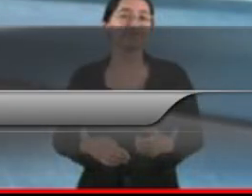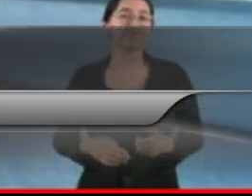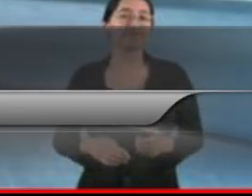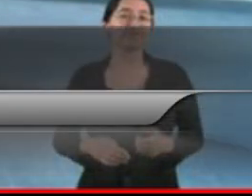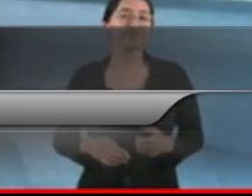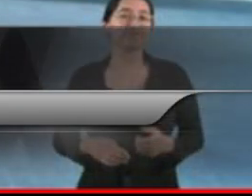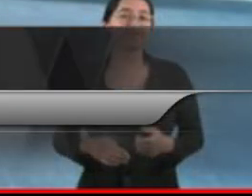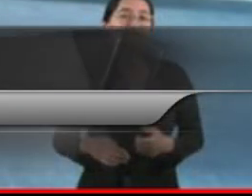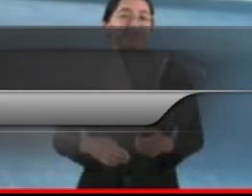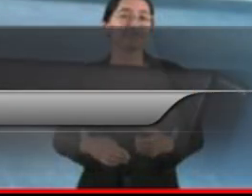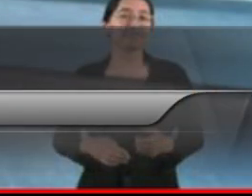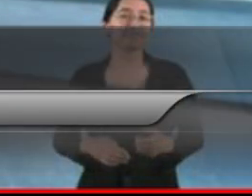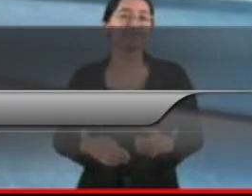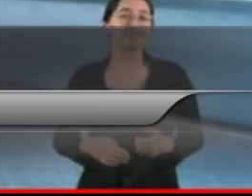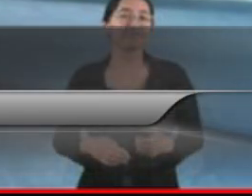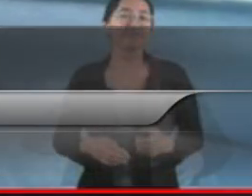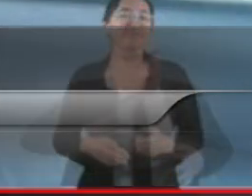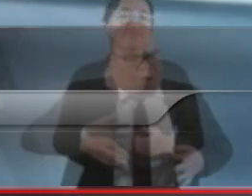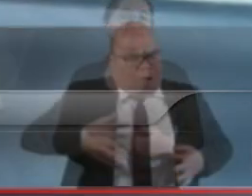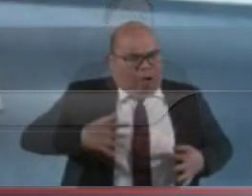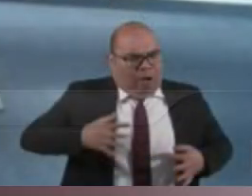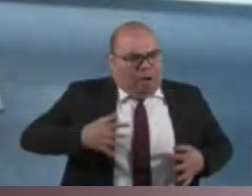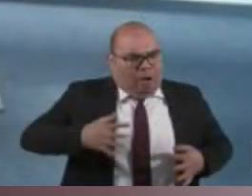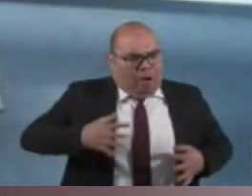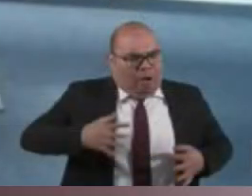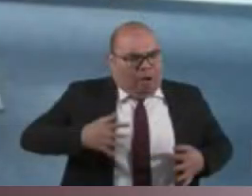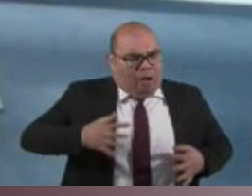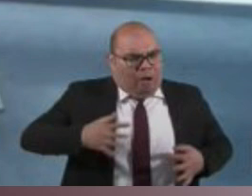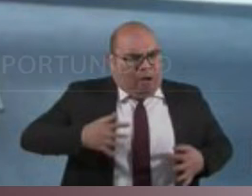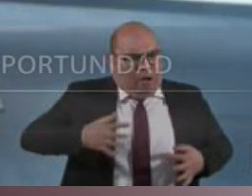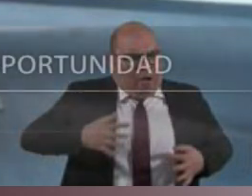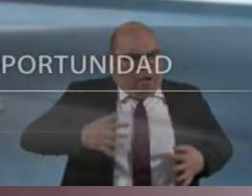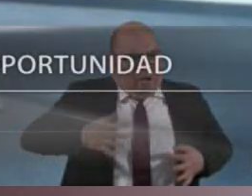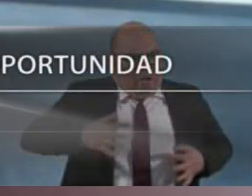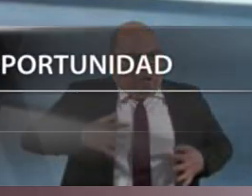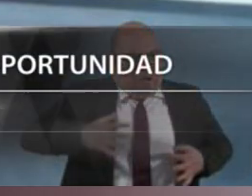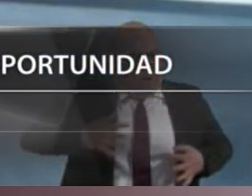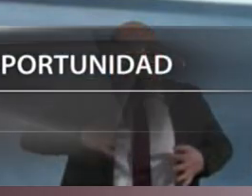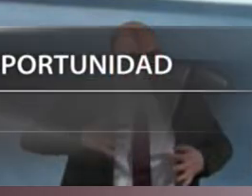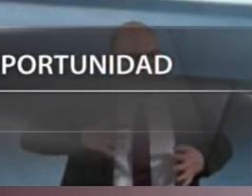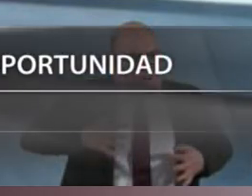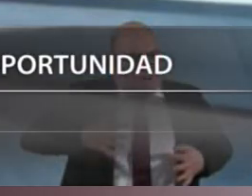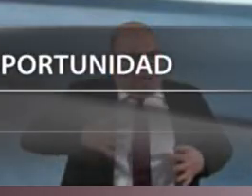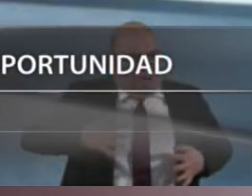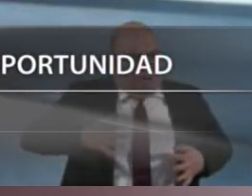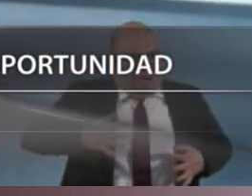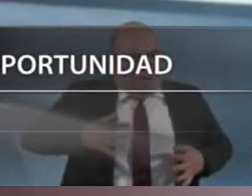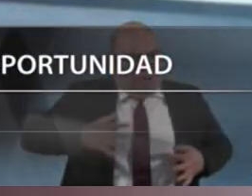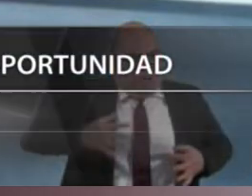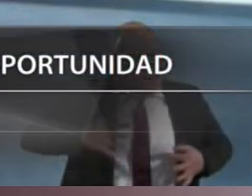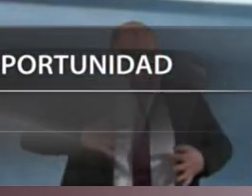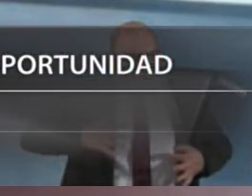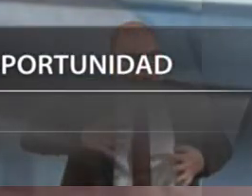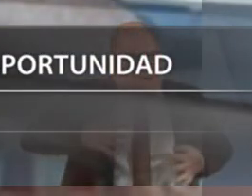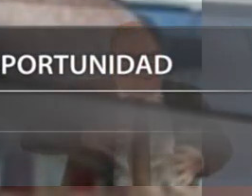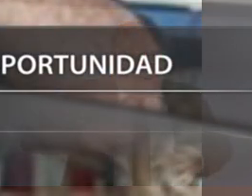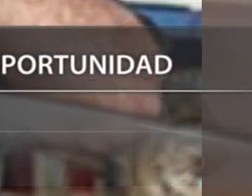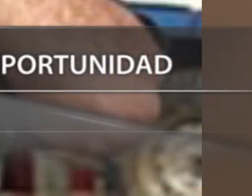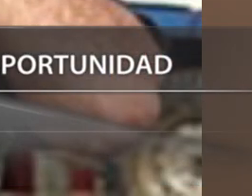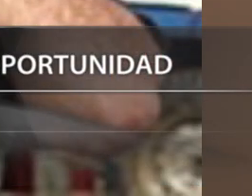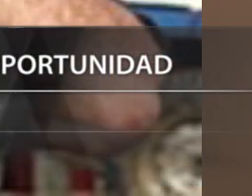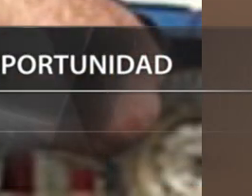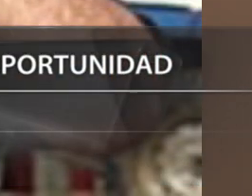sus intereses estratégicos que contribuyen decisivamente a develar entender y conocer aquellos delitos que hasta el momento no son de conocimiento